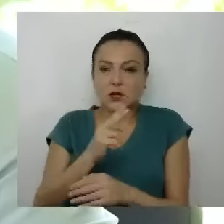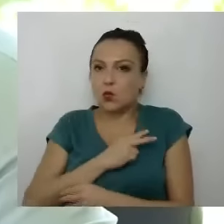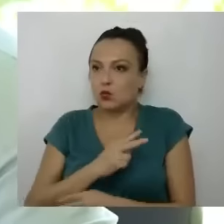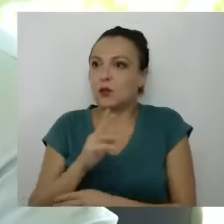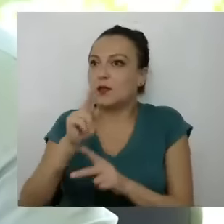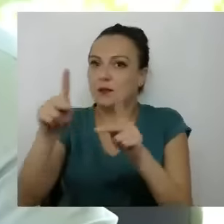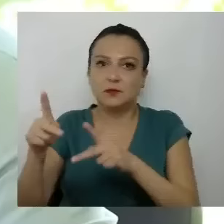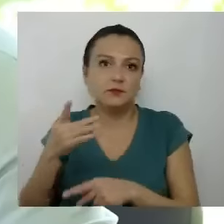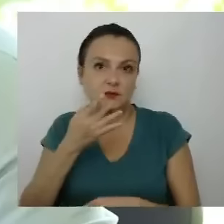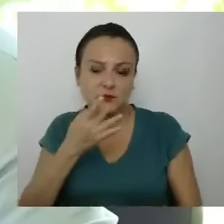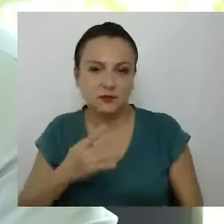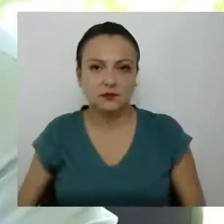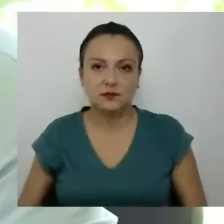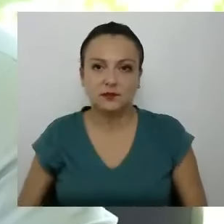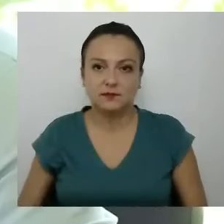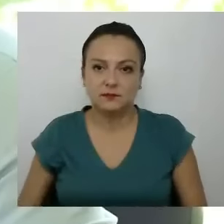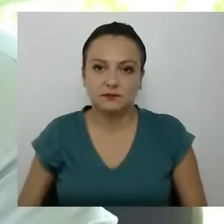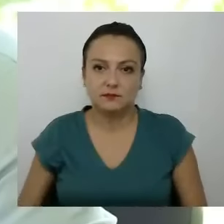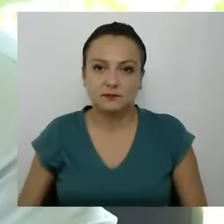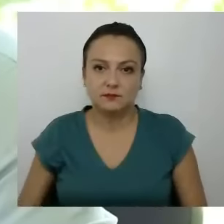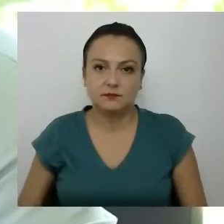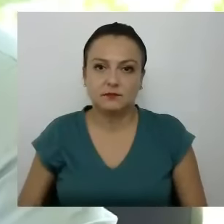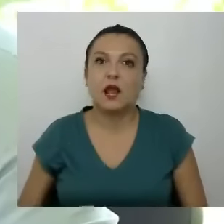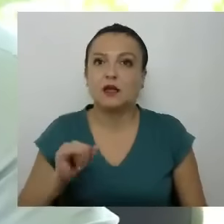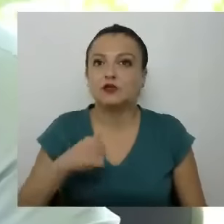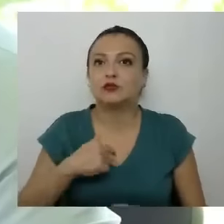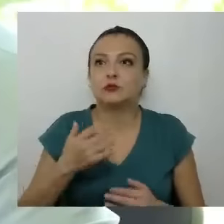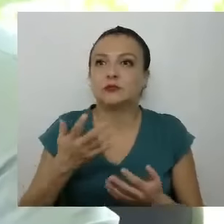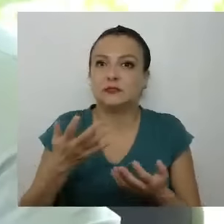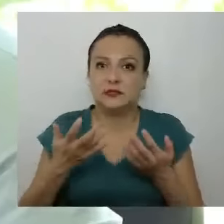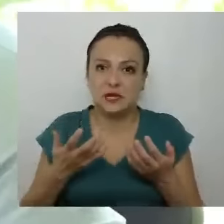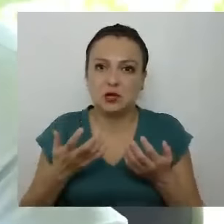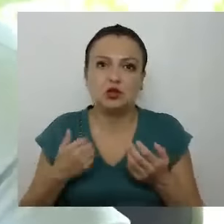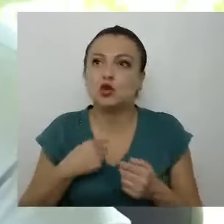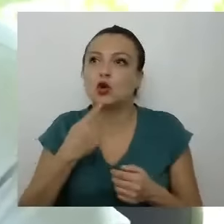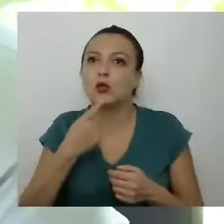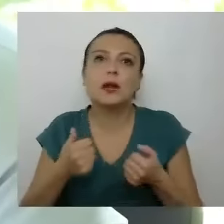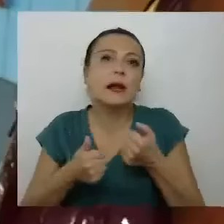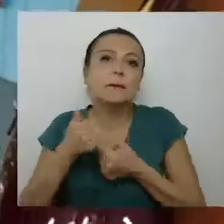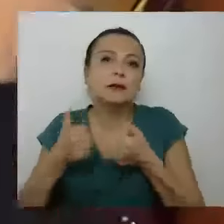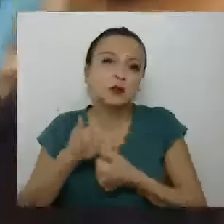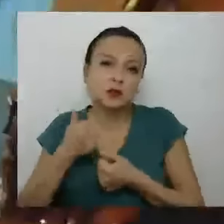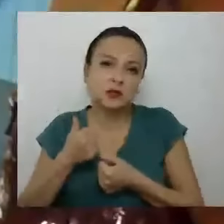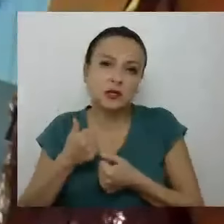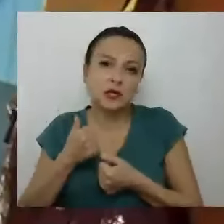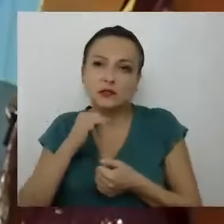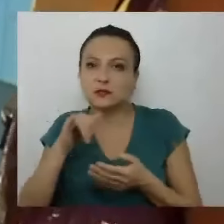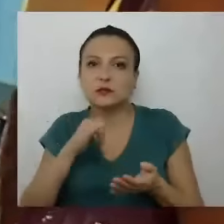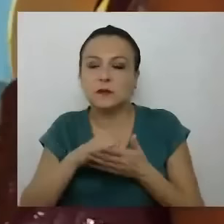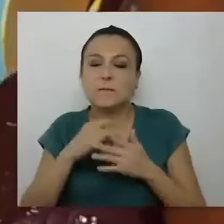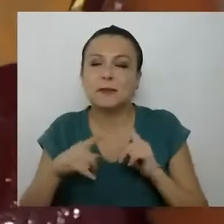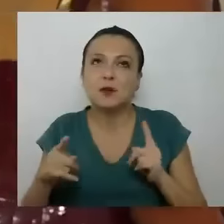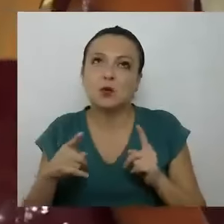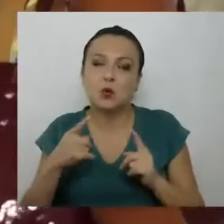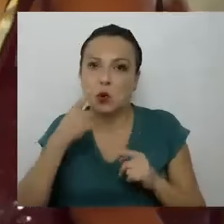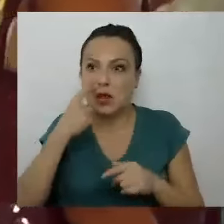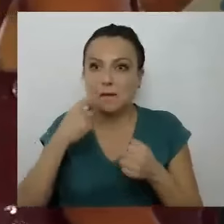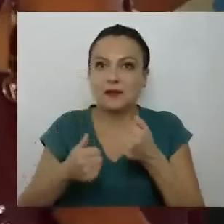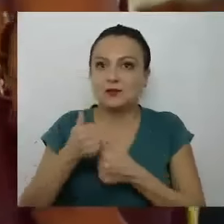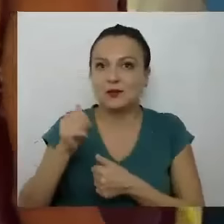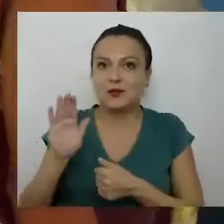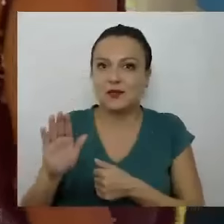popular. Eso es lo que quisieron, yo no digo que una mayoría de josefinos, pero una mayoría